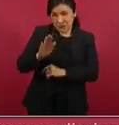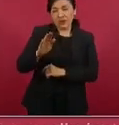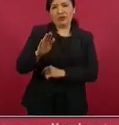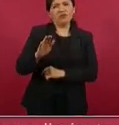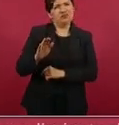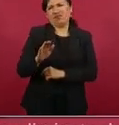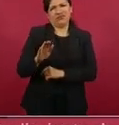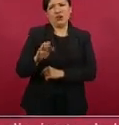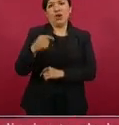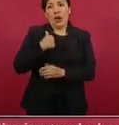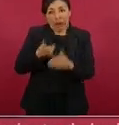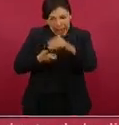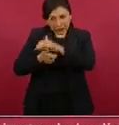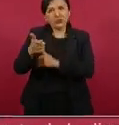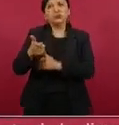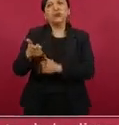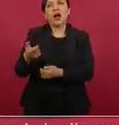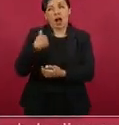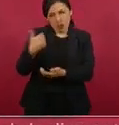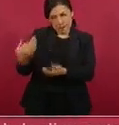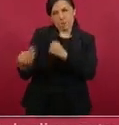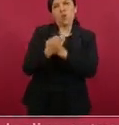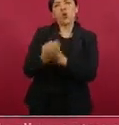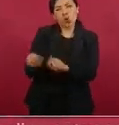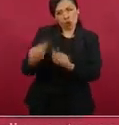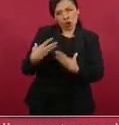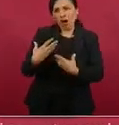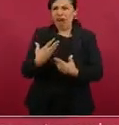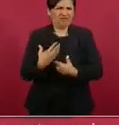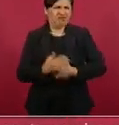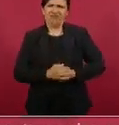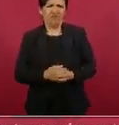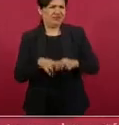no compramos a nadie.